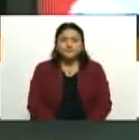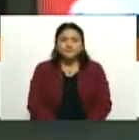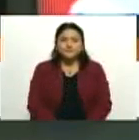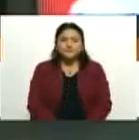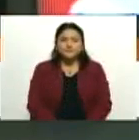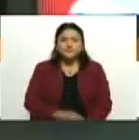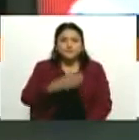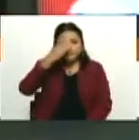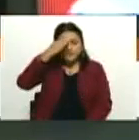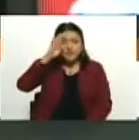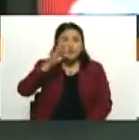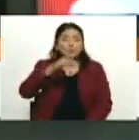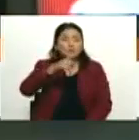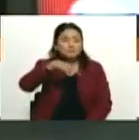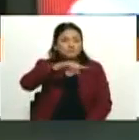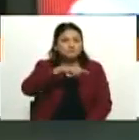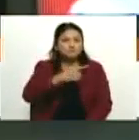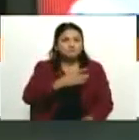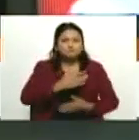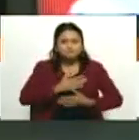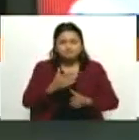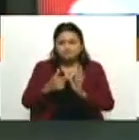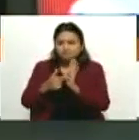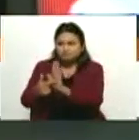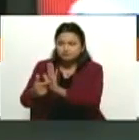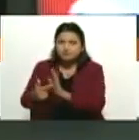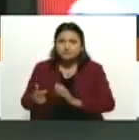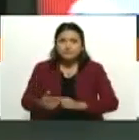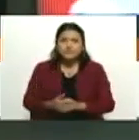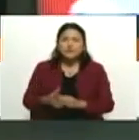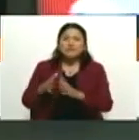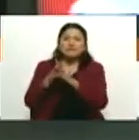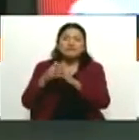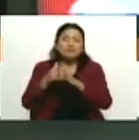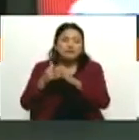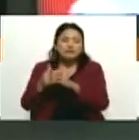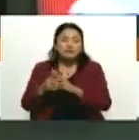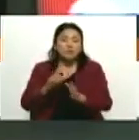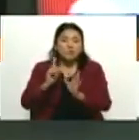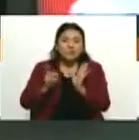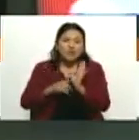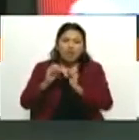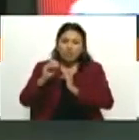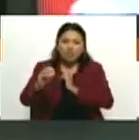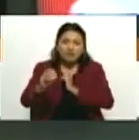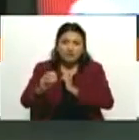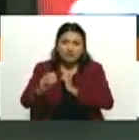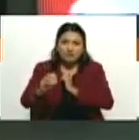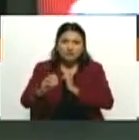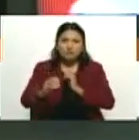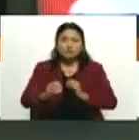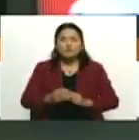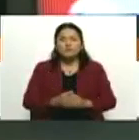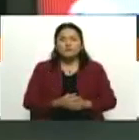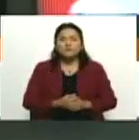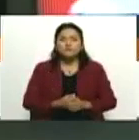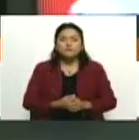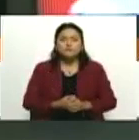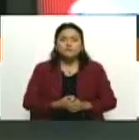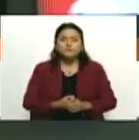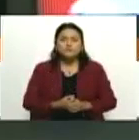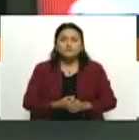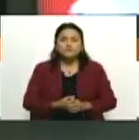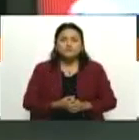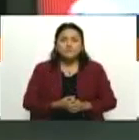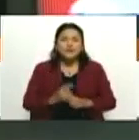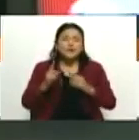amigos a ofrecer cosas que jamás cumplirán. Nosotros tenemos que, así como el Che